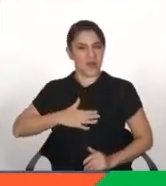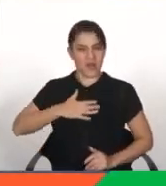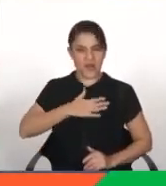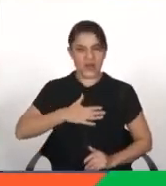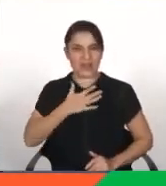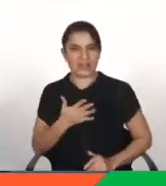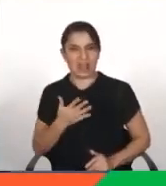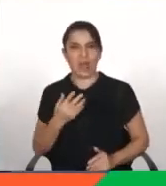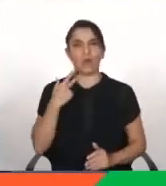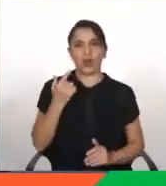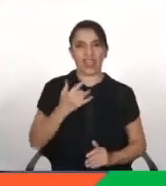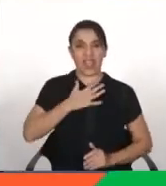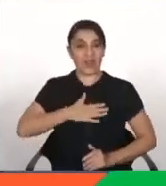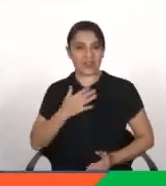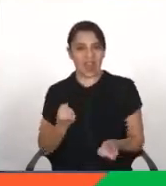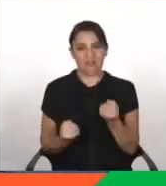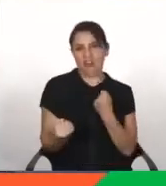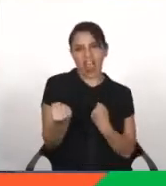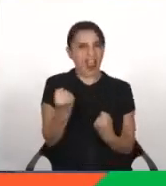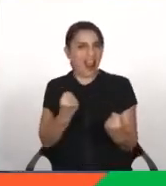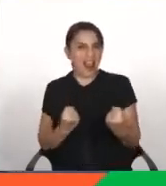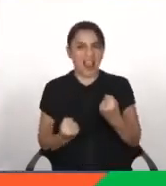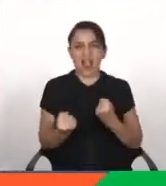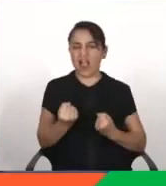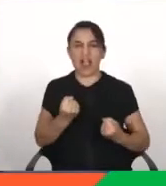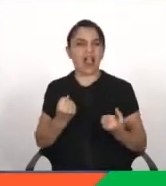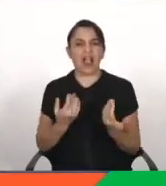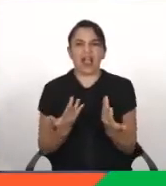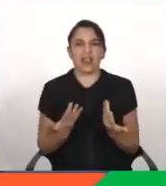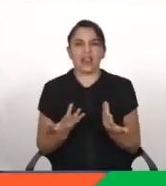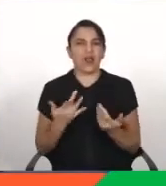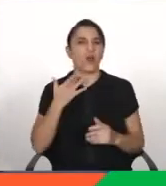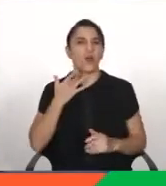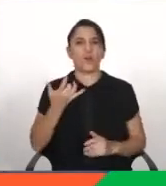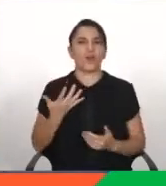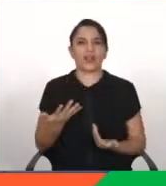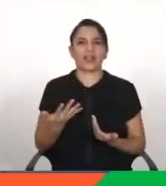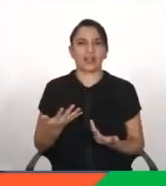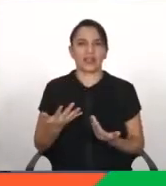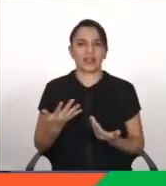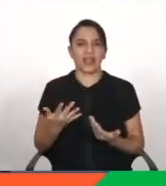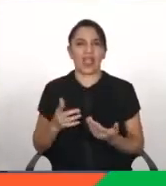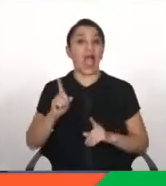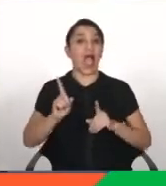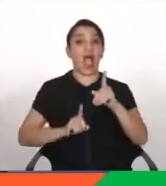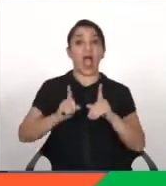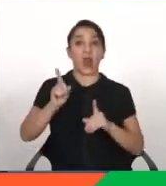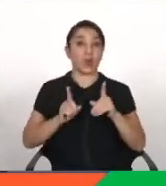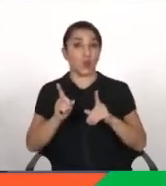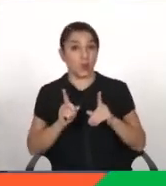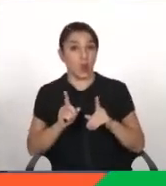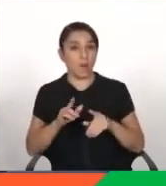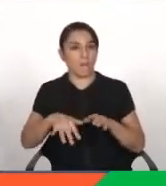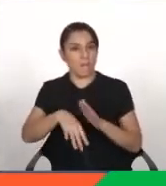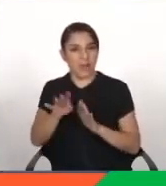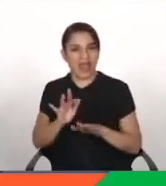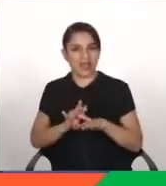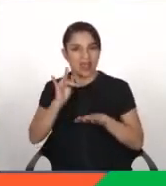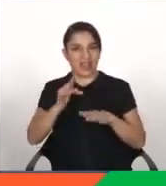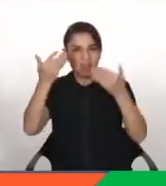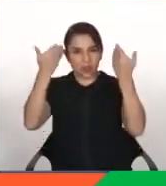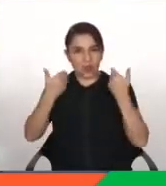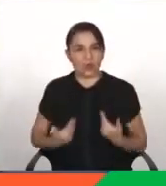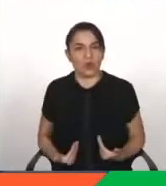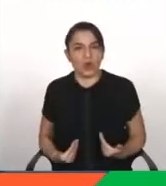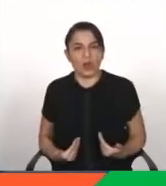estudios de por qué el ser humano baila, hasta pues, vídeos un poco más dedicados a la biomedicina, como por ejemplo, cómo funciona el CRISPR-Cas,